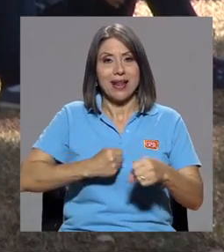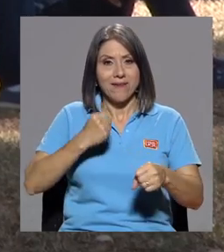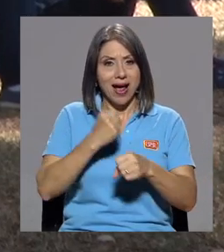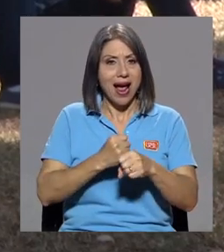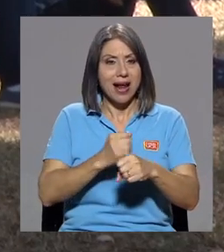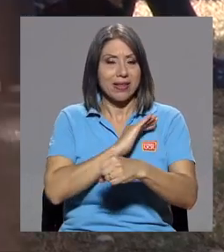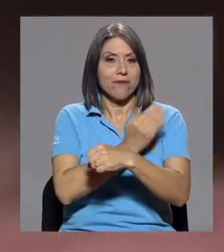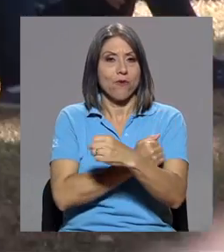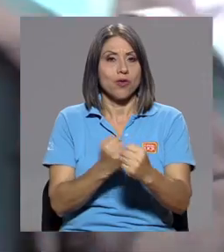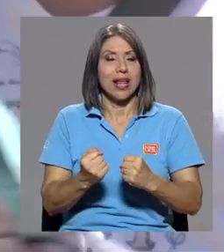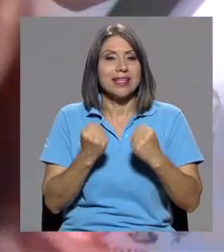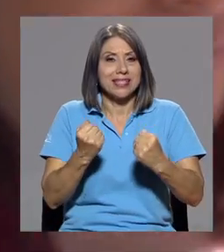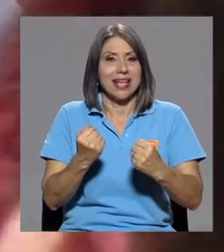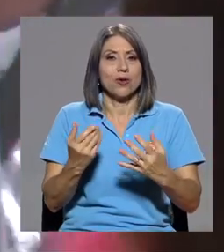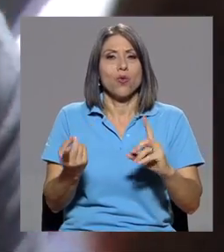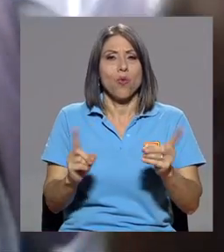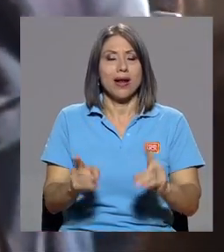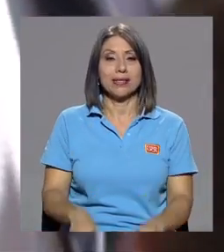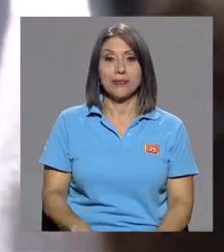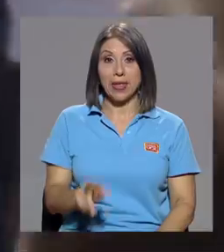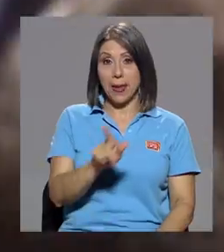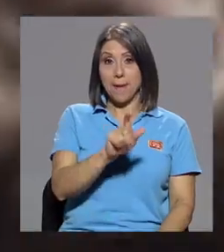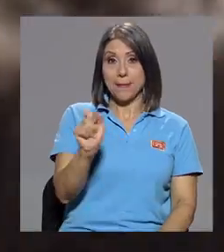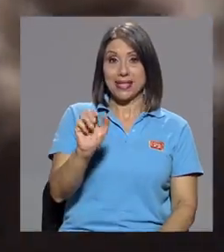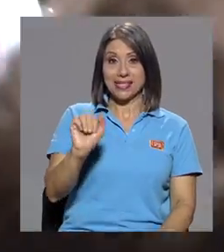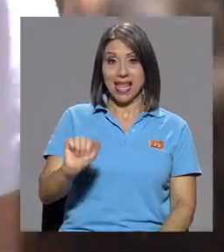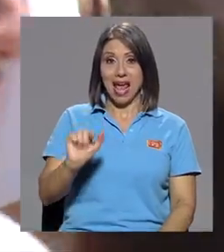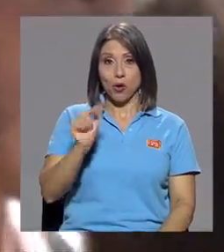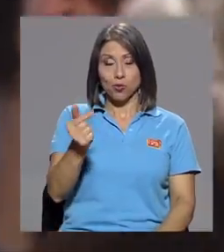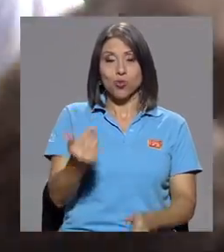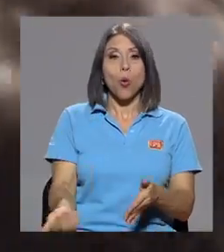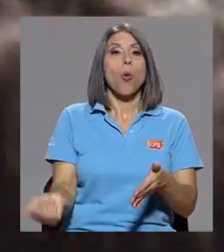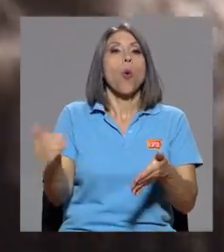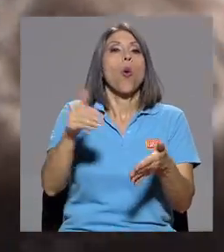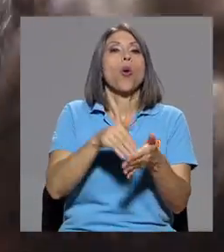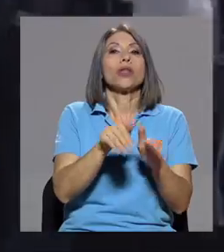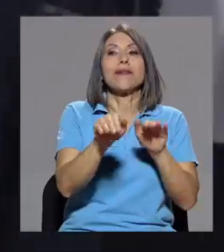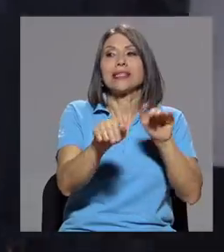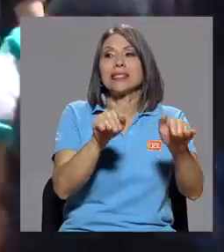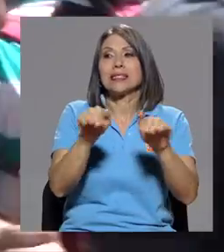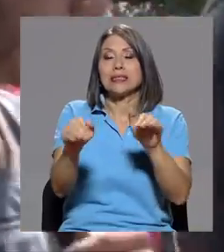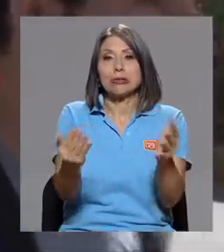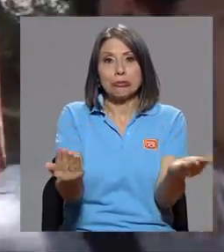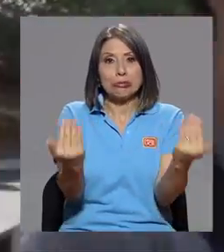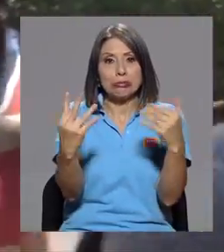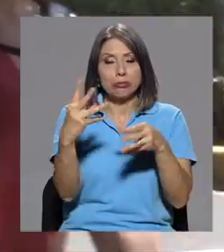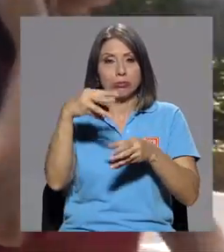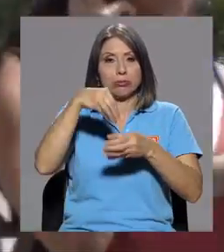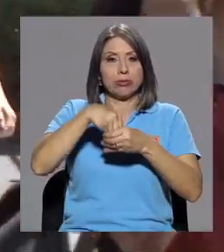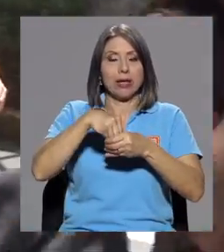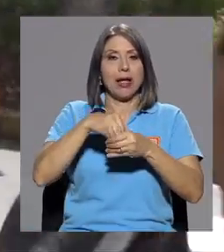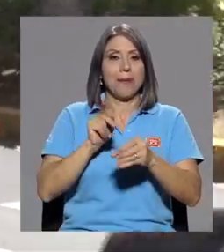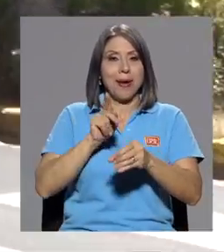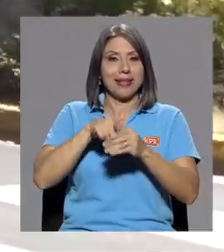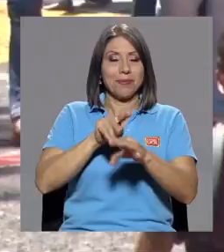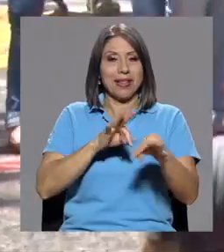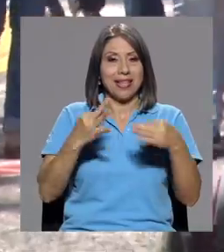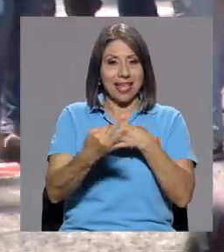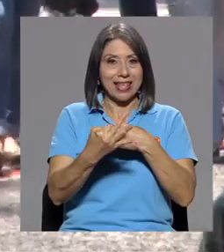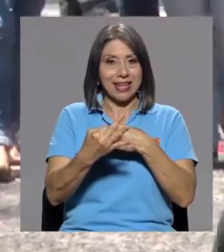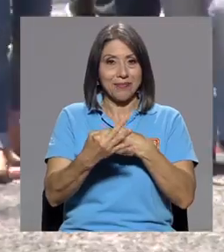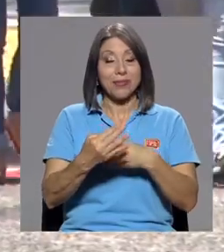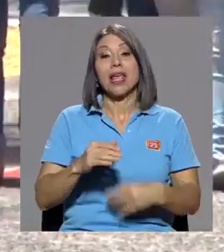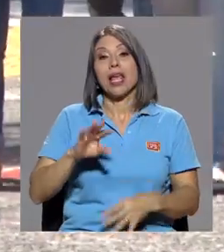y fortalecer. En el mes de agosto se abrirá otra convocatoria para participar del taller y en el mes de